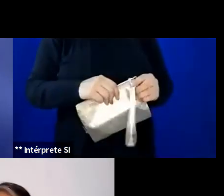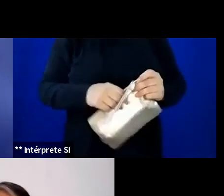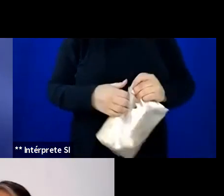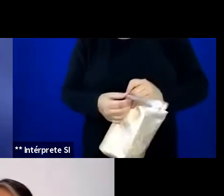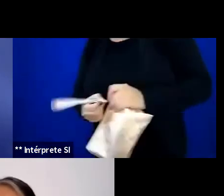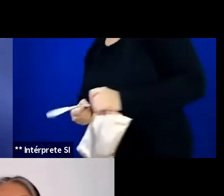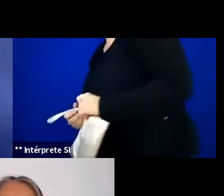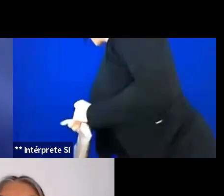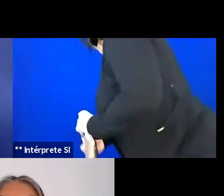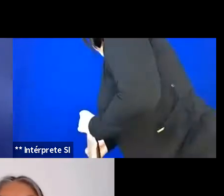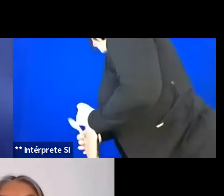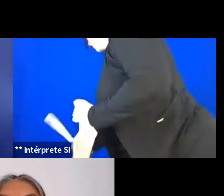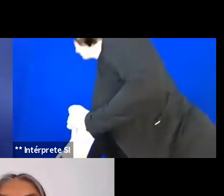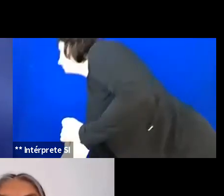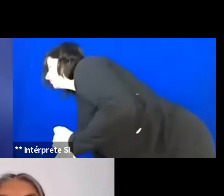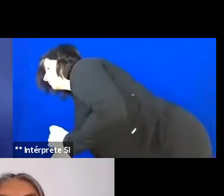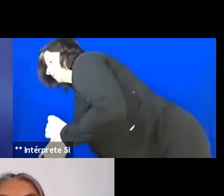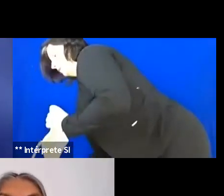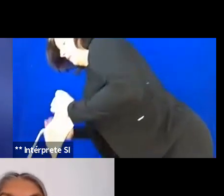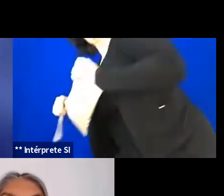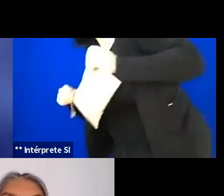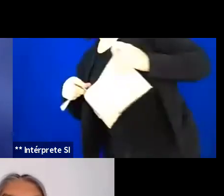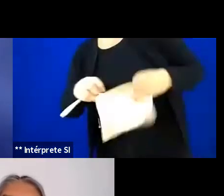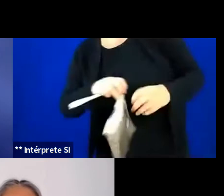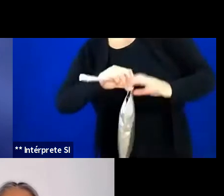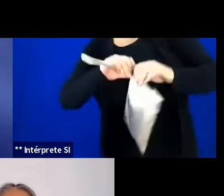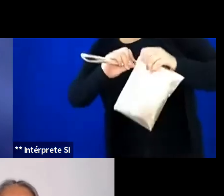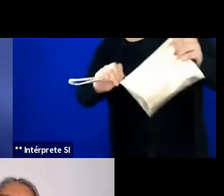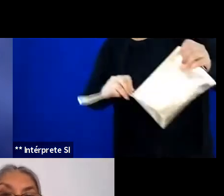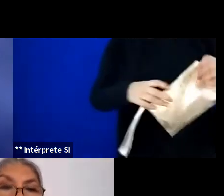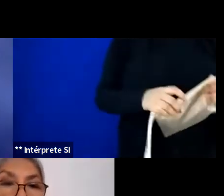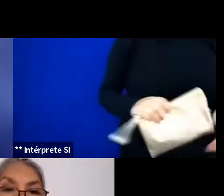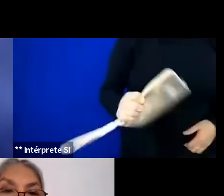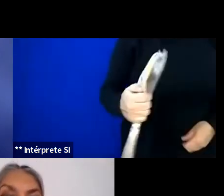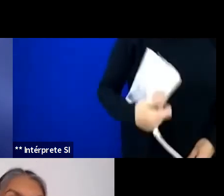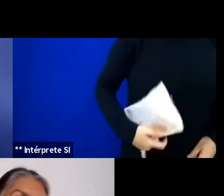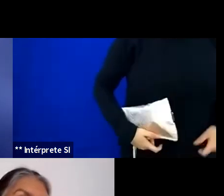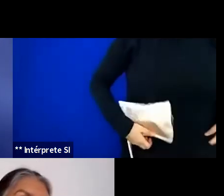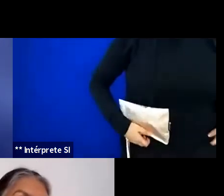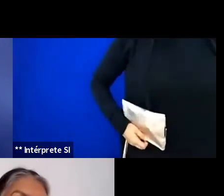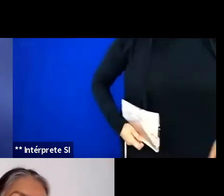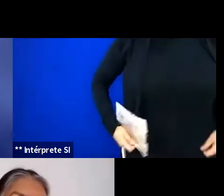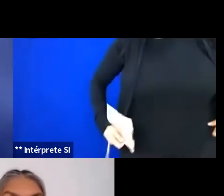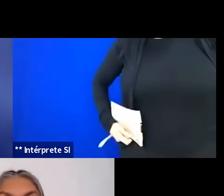Hello, Lopa. So I see that your camera is working fine. Can we just check your mic really quickly before we